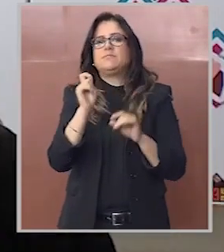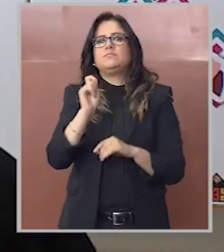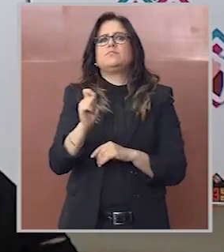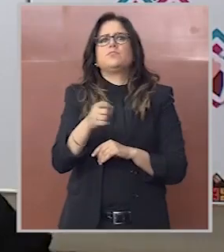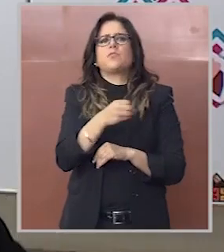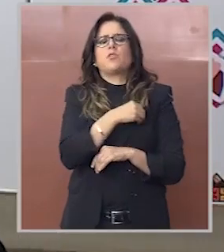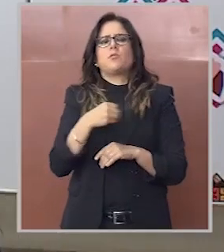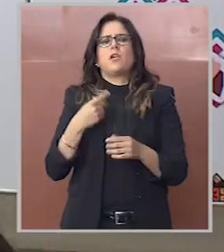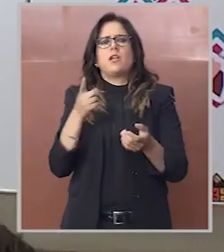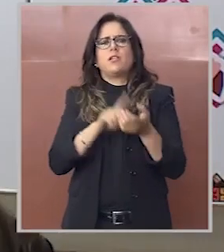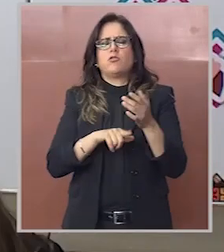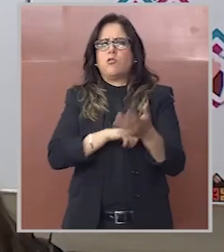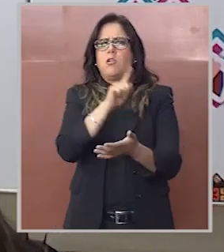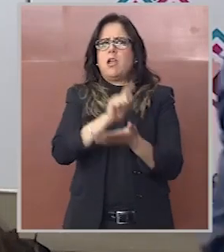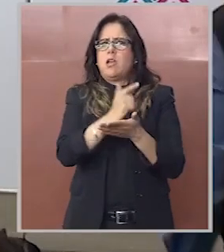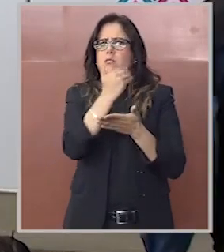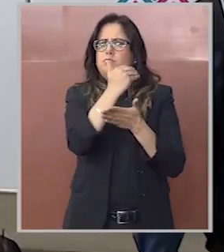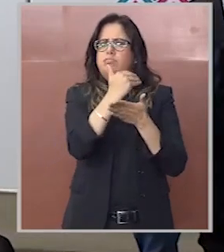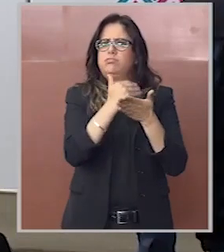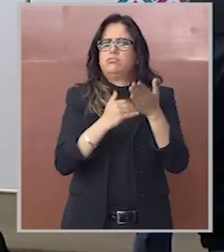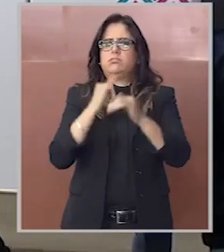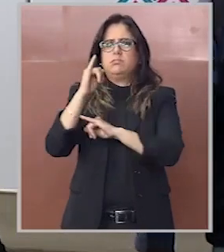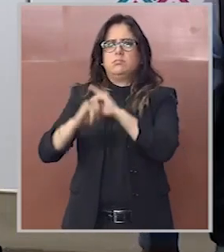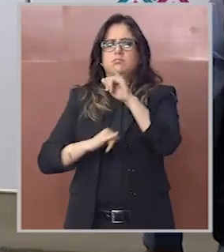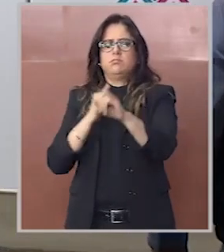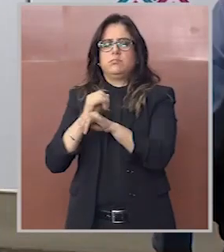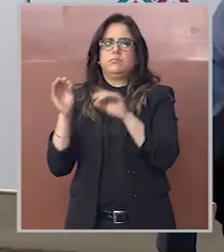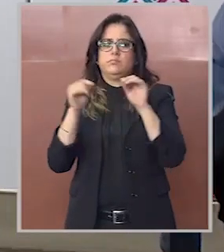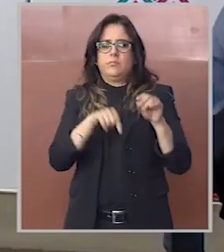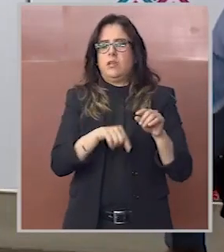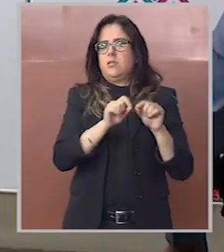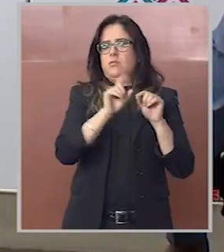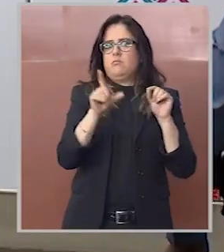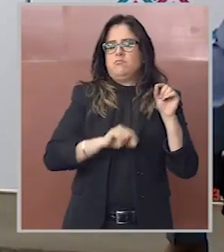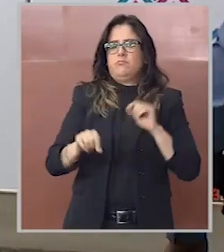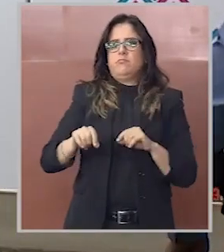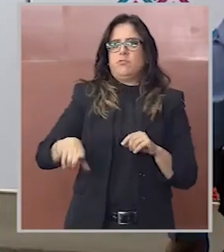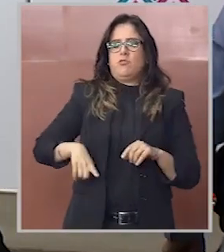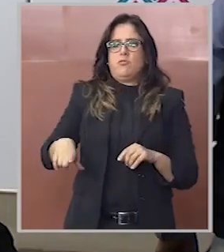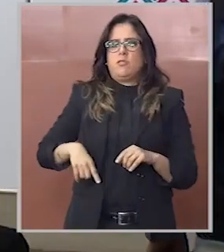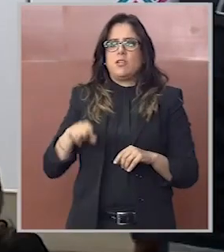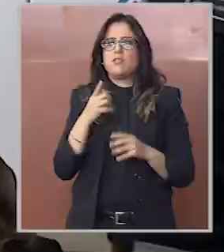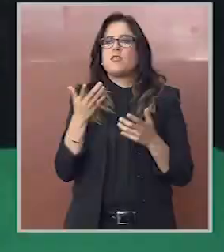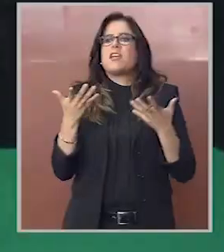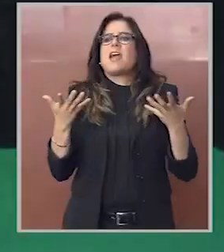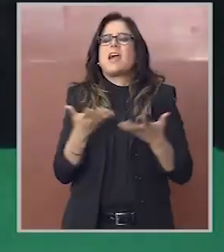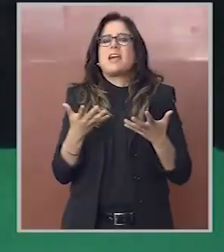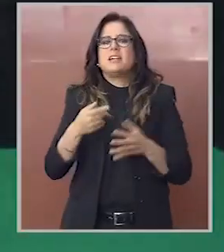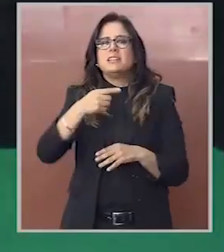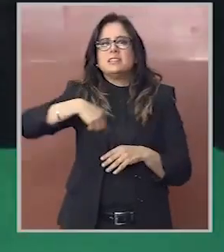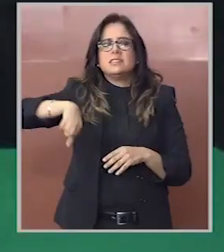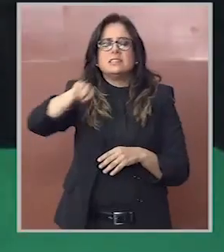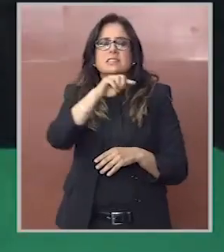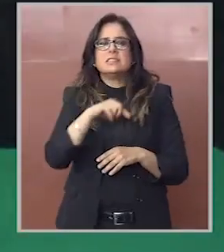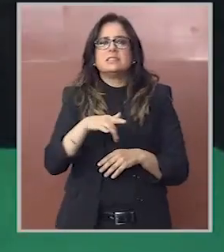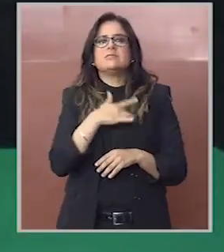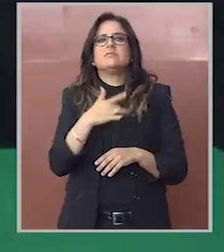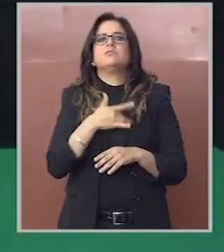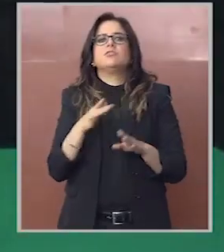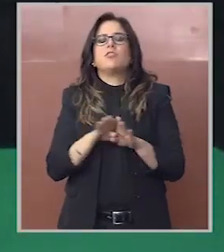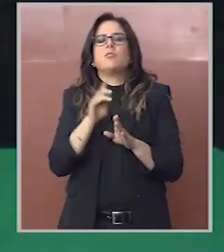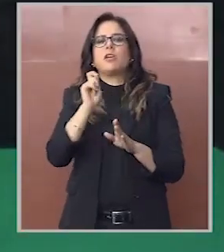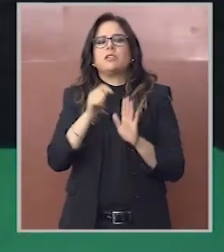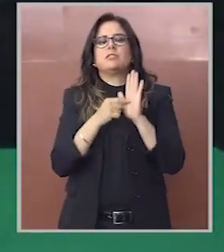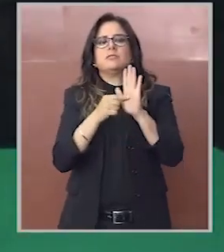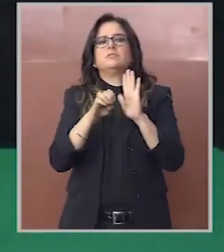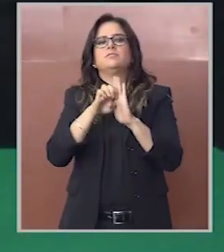mexicano por supuesto Y qué hacer Por dónde van las líneas y creo que este es un buen ejemplo de lo que hoy día se está presentando por dónde